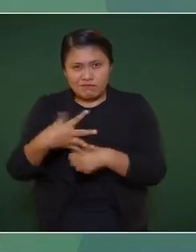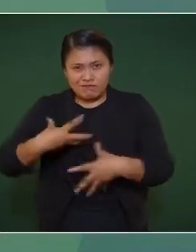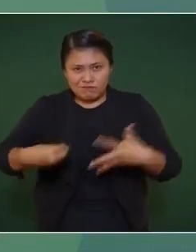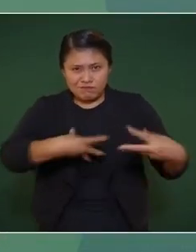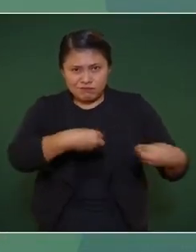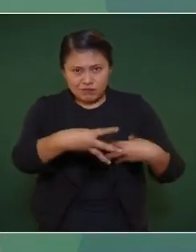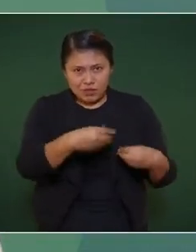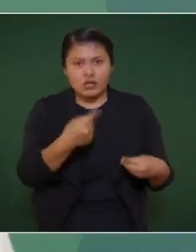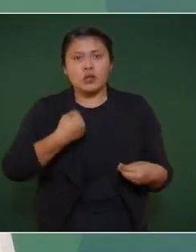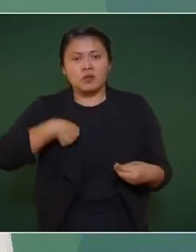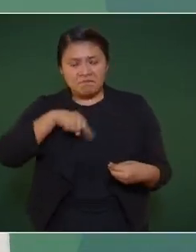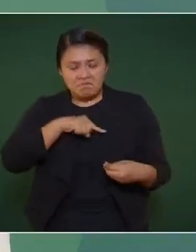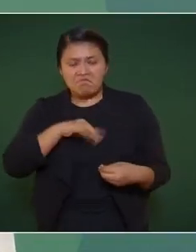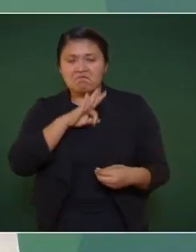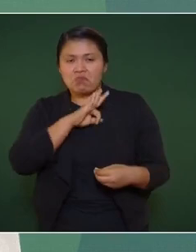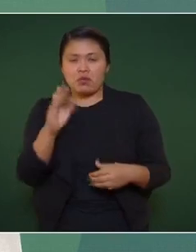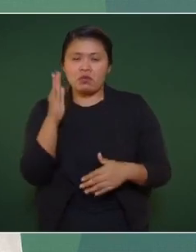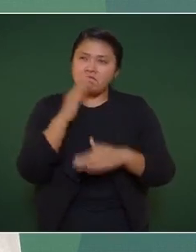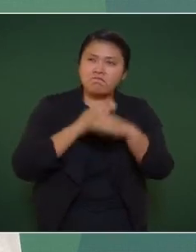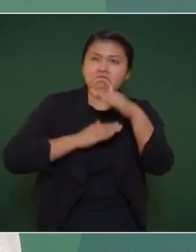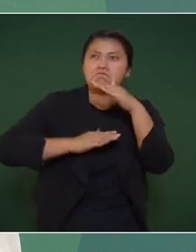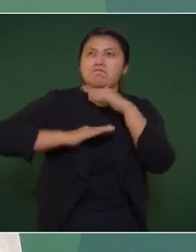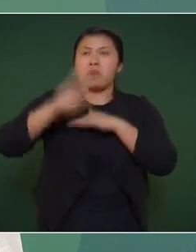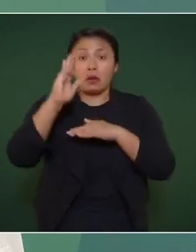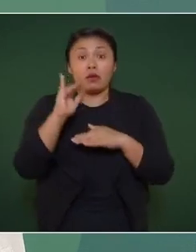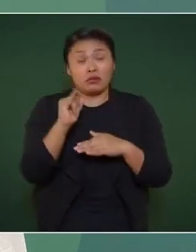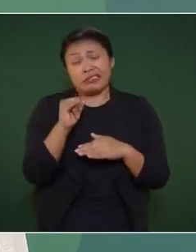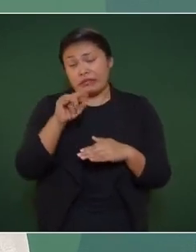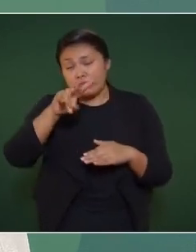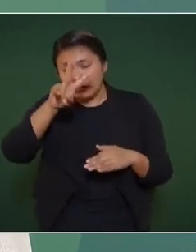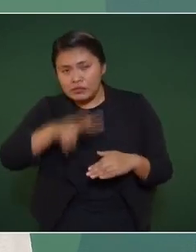logramos salir adelante. También fue muy duro eso,